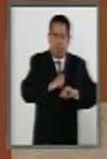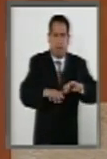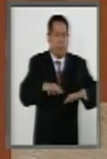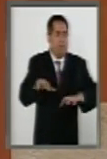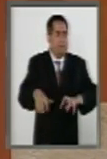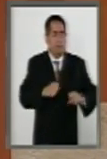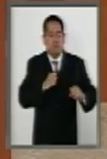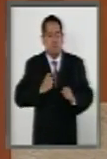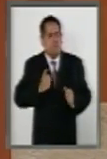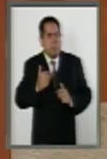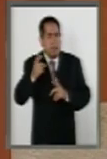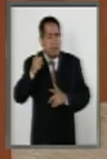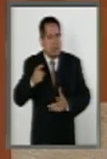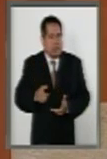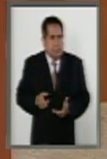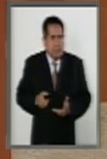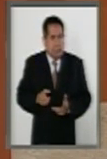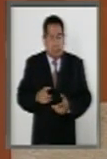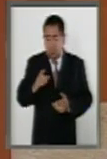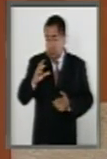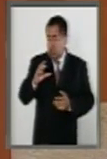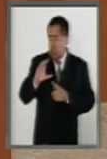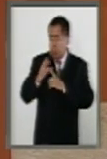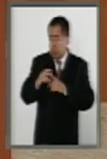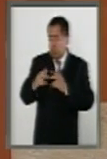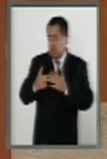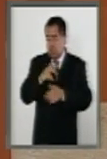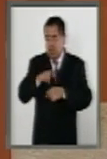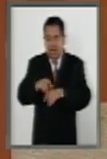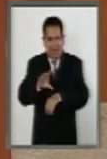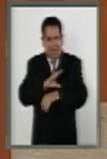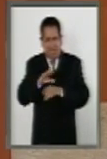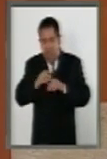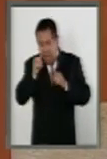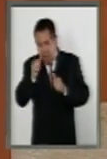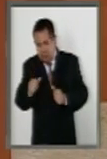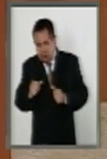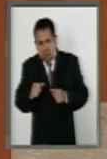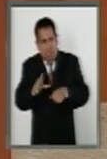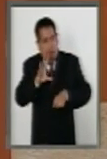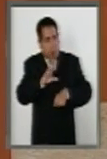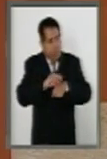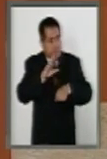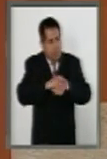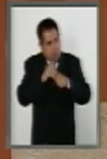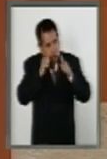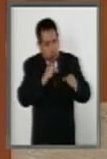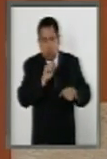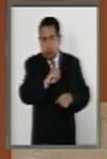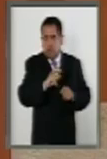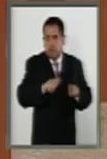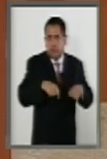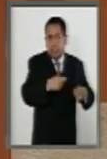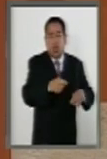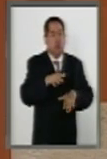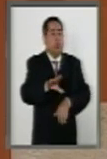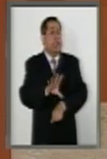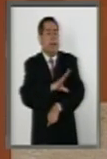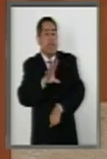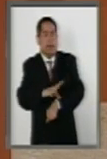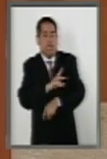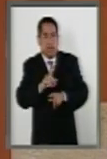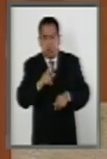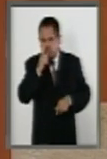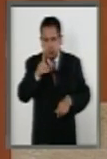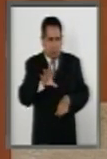de Energía ha centrado sus actividades en la entrega de algunos permisos para la generación de energía eléctrica y para